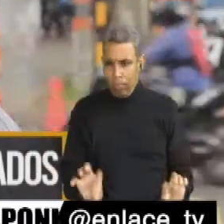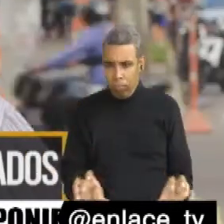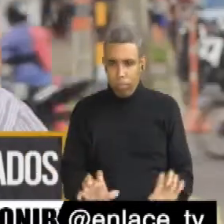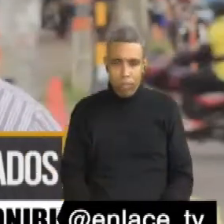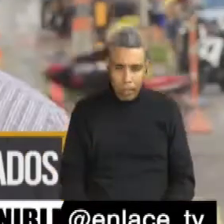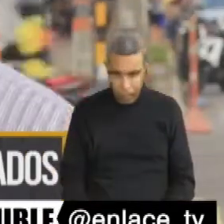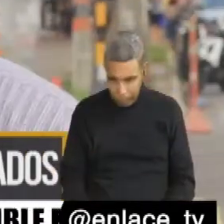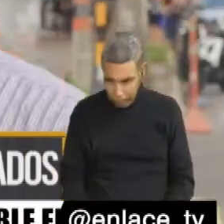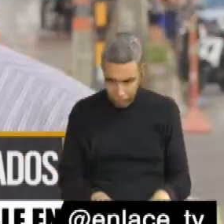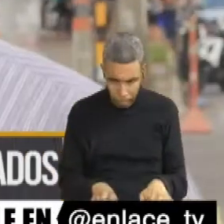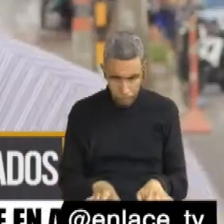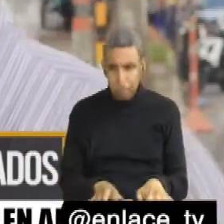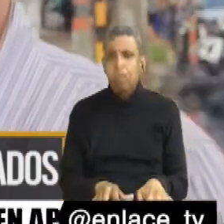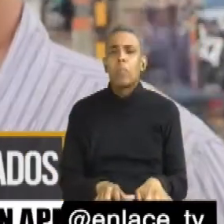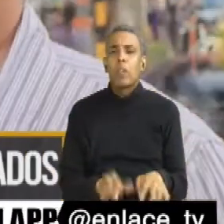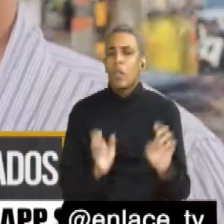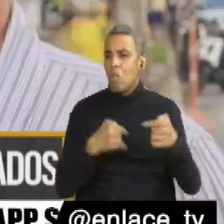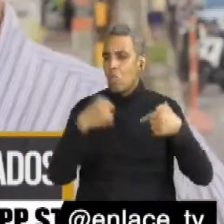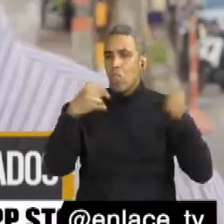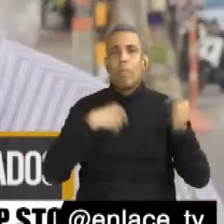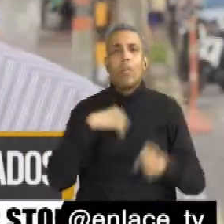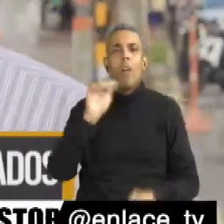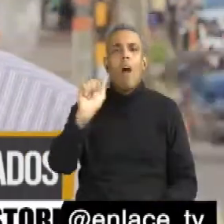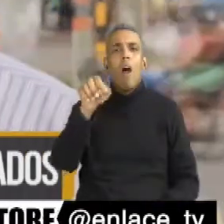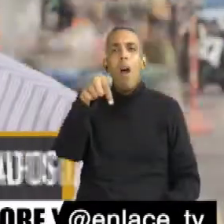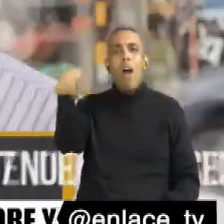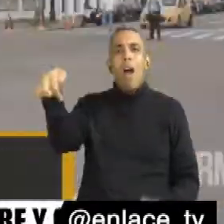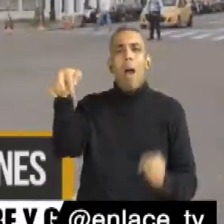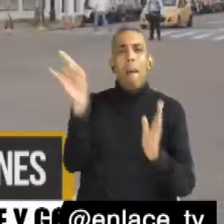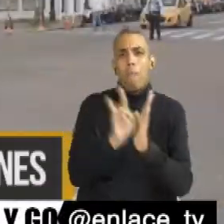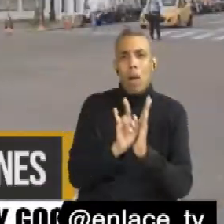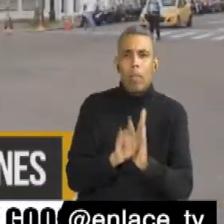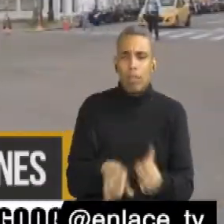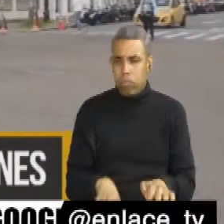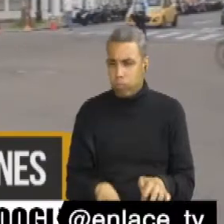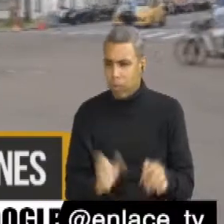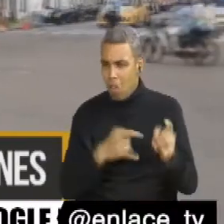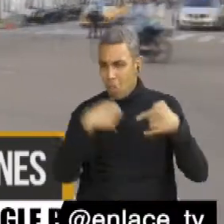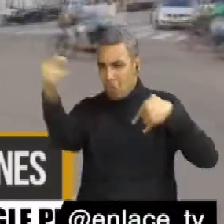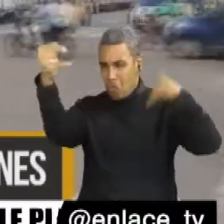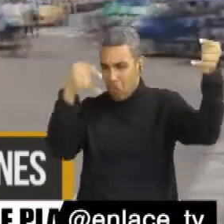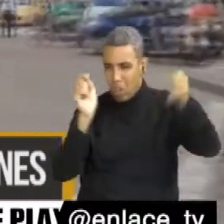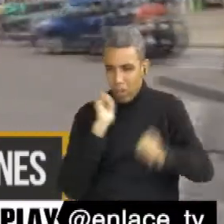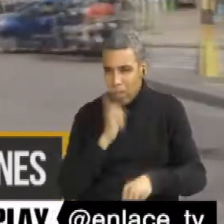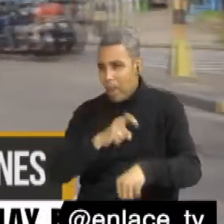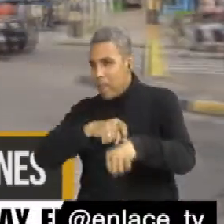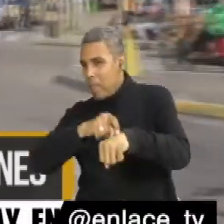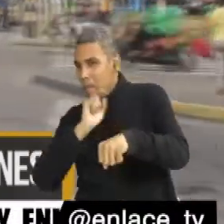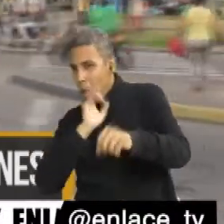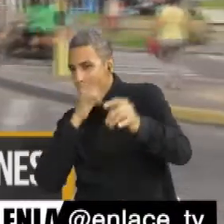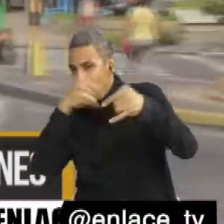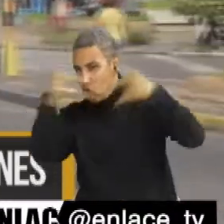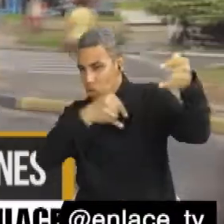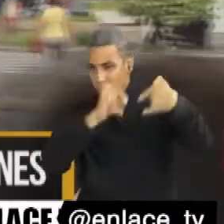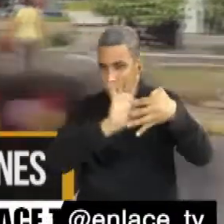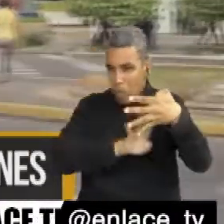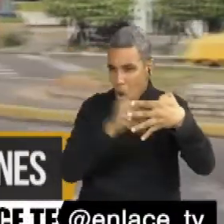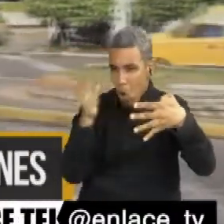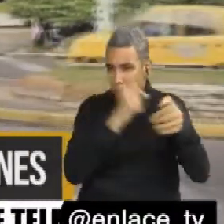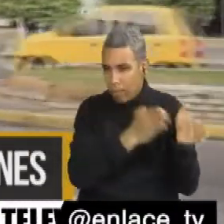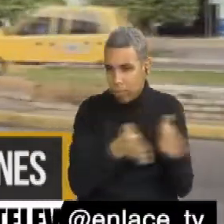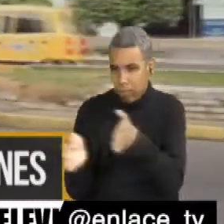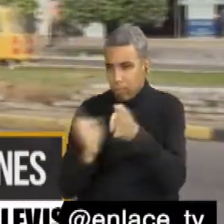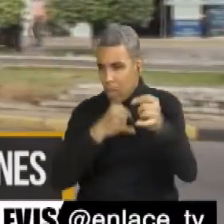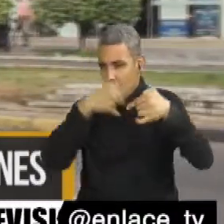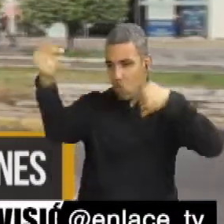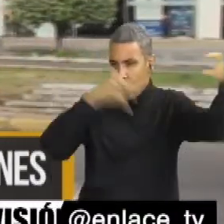el instituto y con un software todos los tiempos de los semáforos. Seguido a los cruces contemplados en toda la calle 50, el turno será